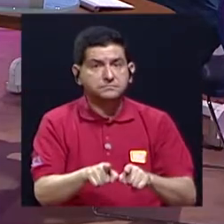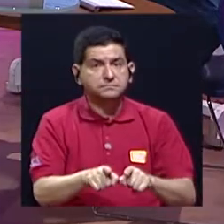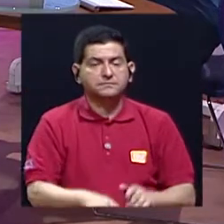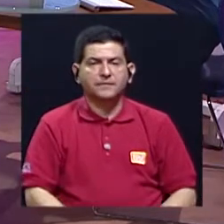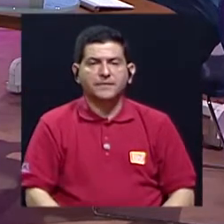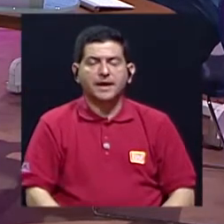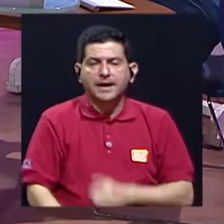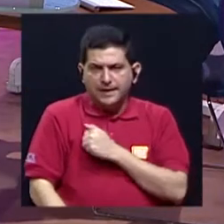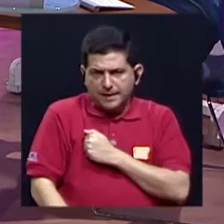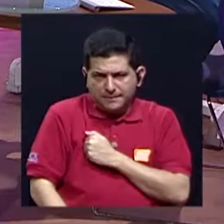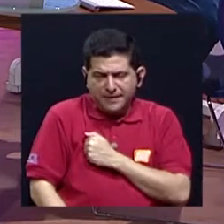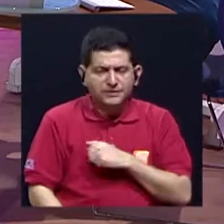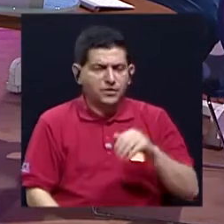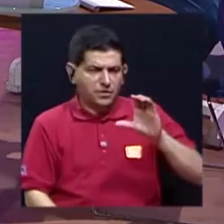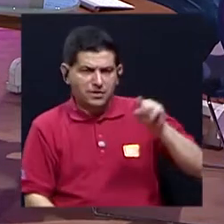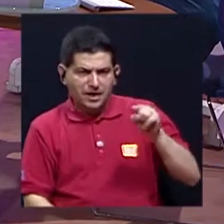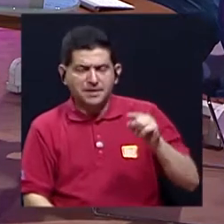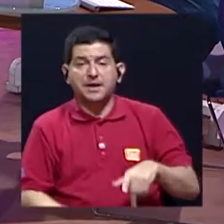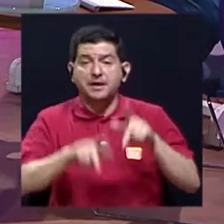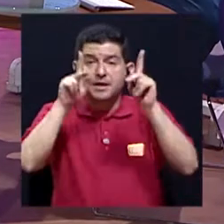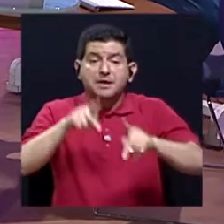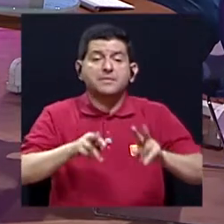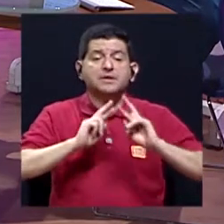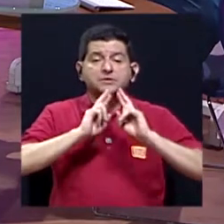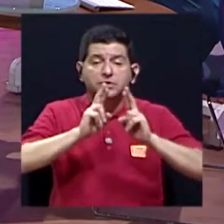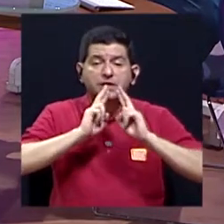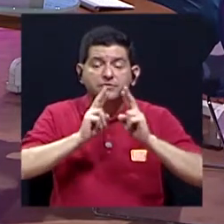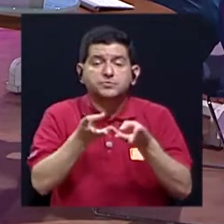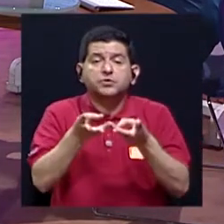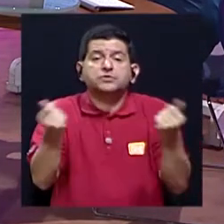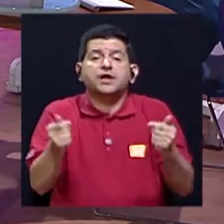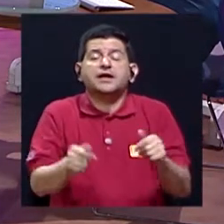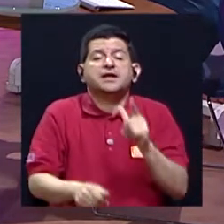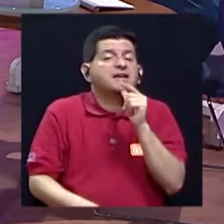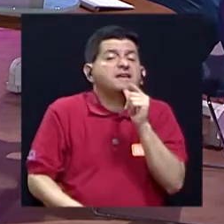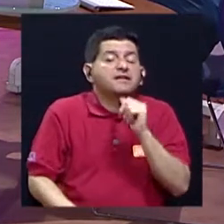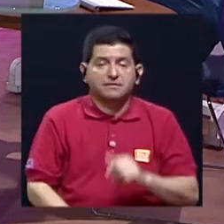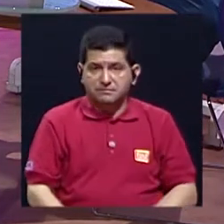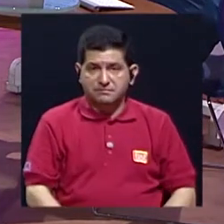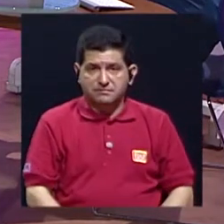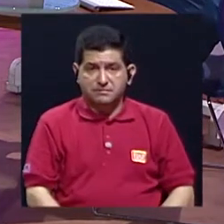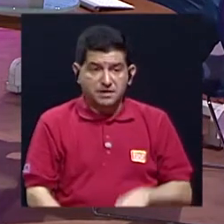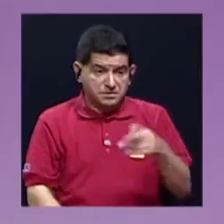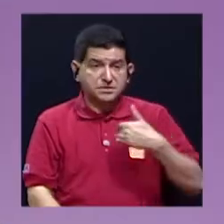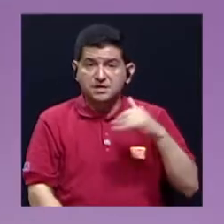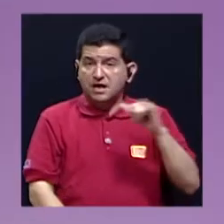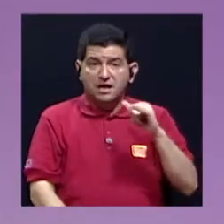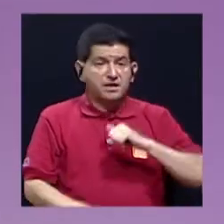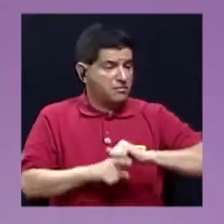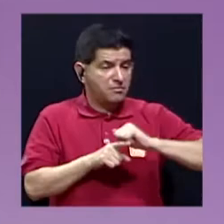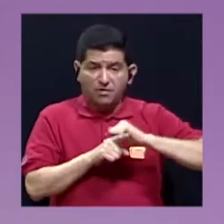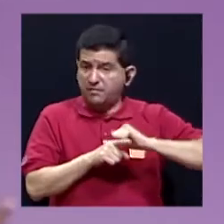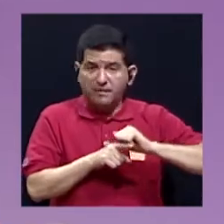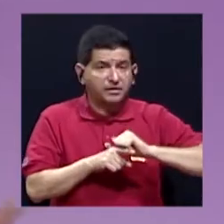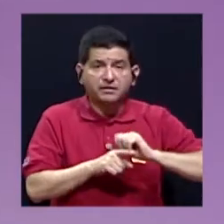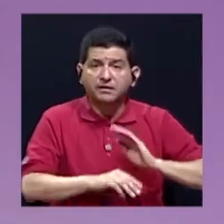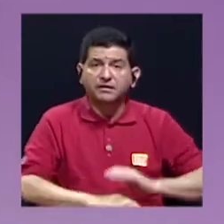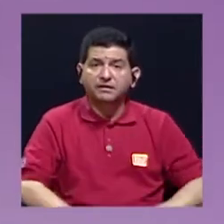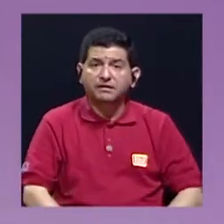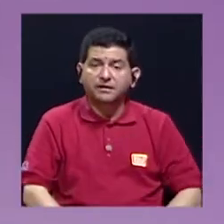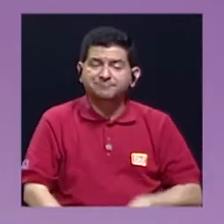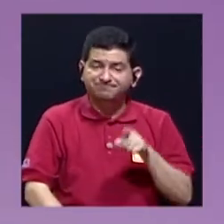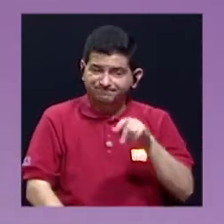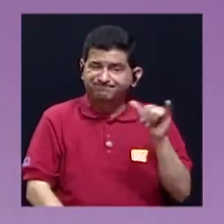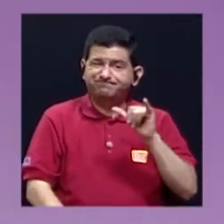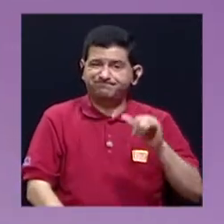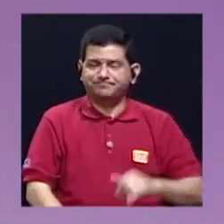las, perdón, Carmen, cómo serían las personas que tienen que resolver eso? O sea, ¿cómo son ellas? Si tienen esa misma práctica, ¿verdad? Eso